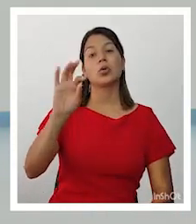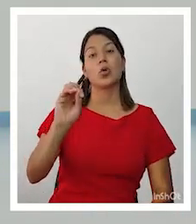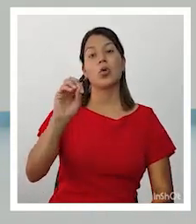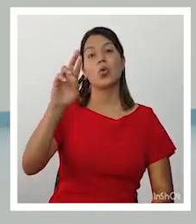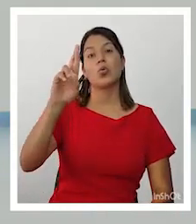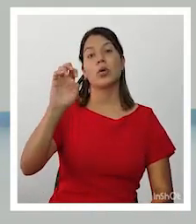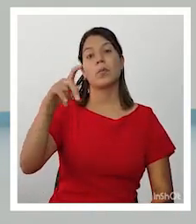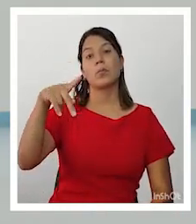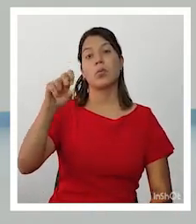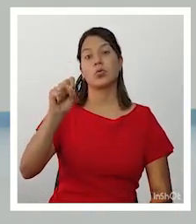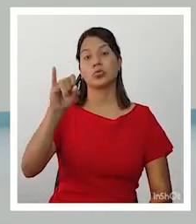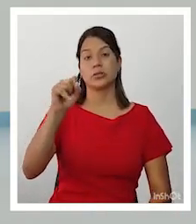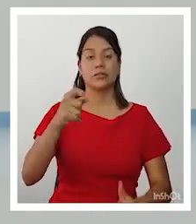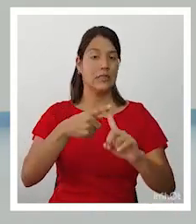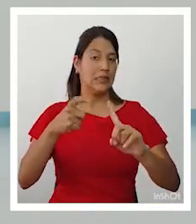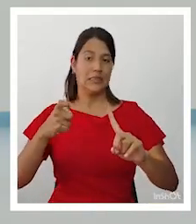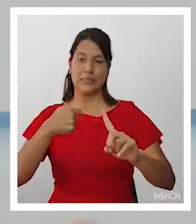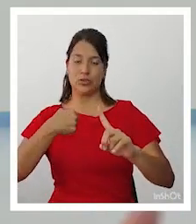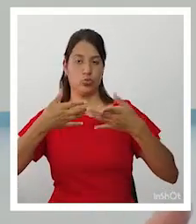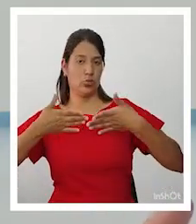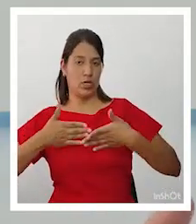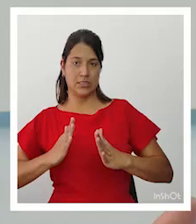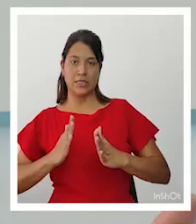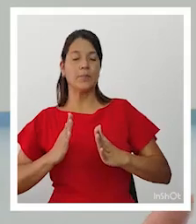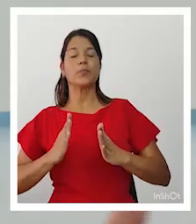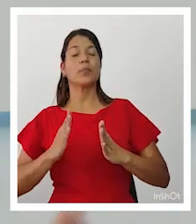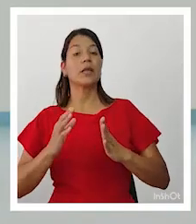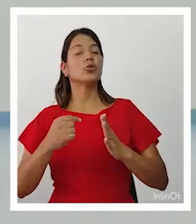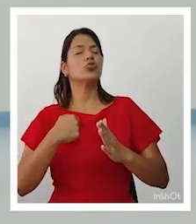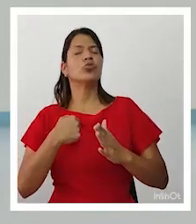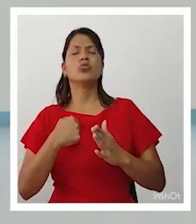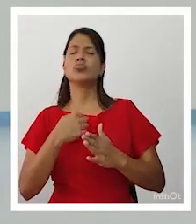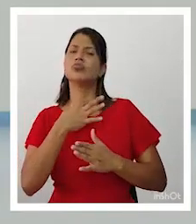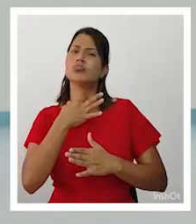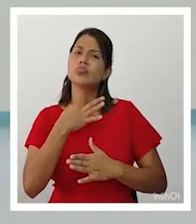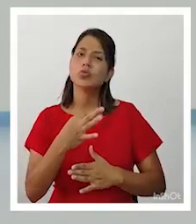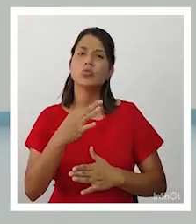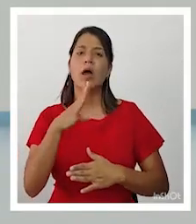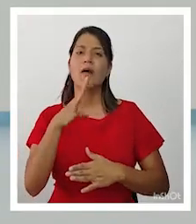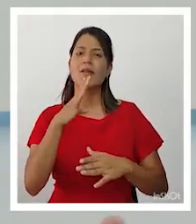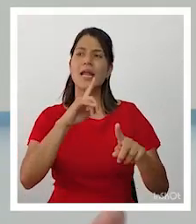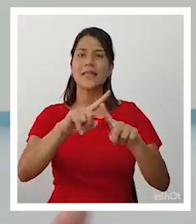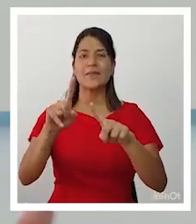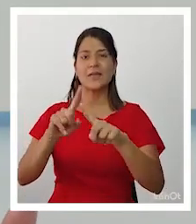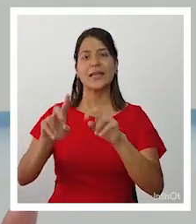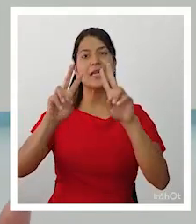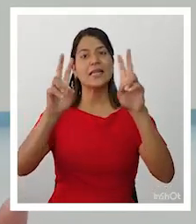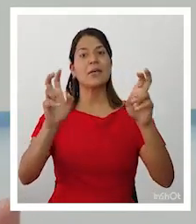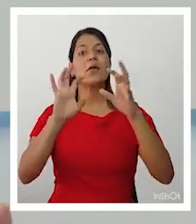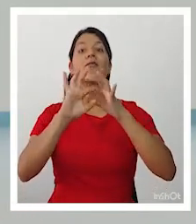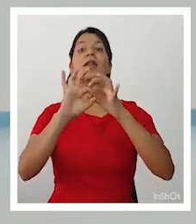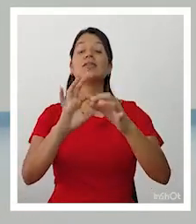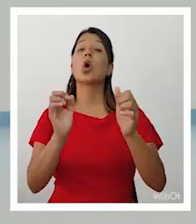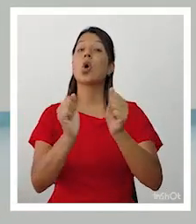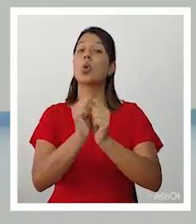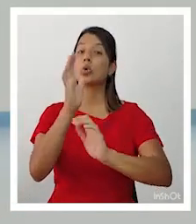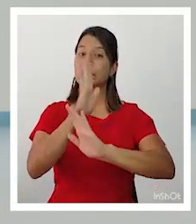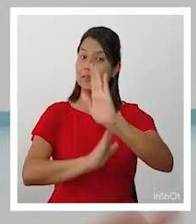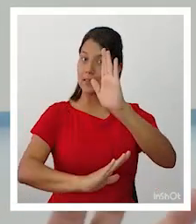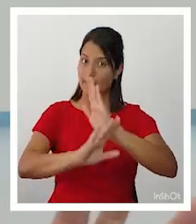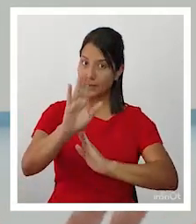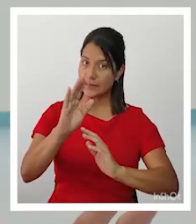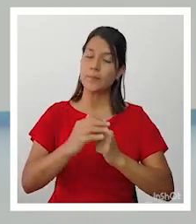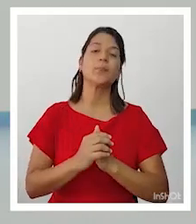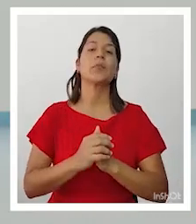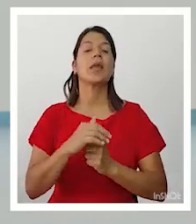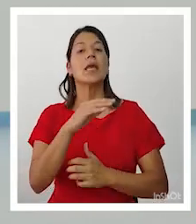bueno, encantado en poder conversar sobre los diversos tipos de temas que están relacionados con la discapacidad.